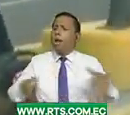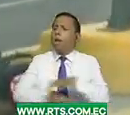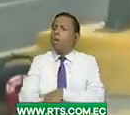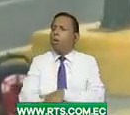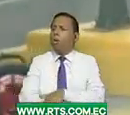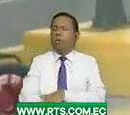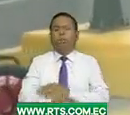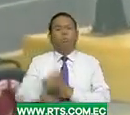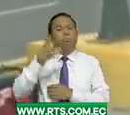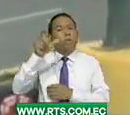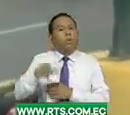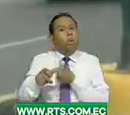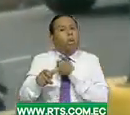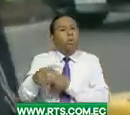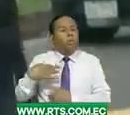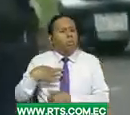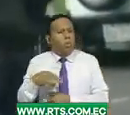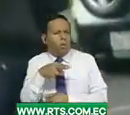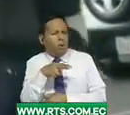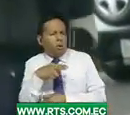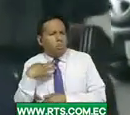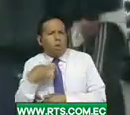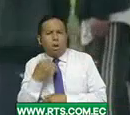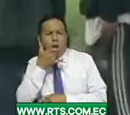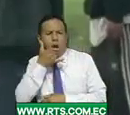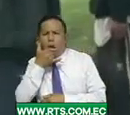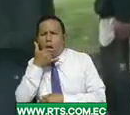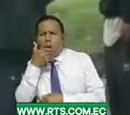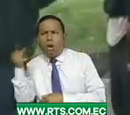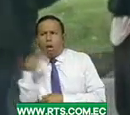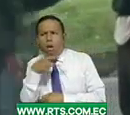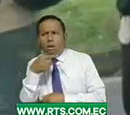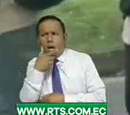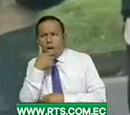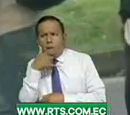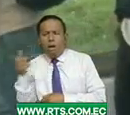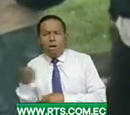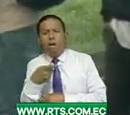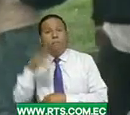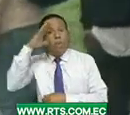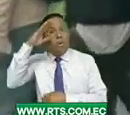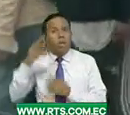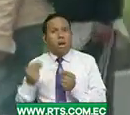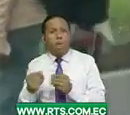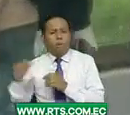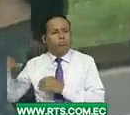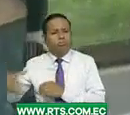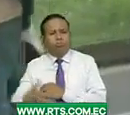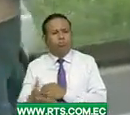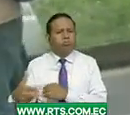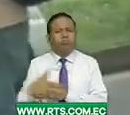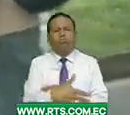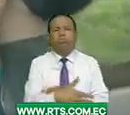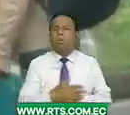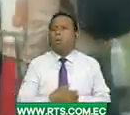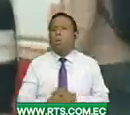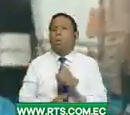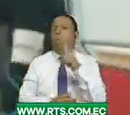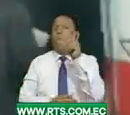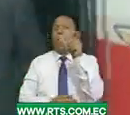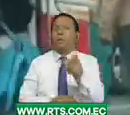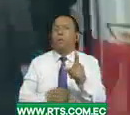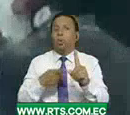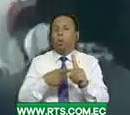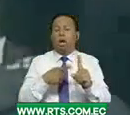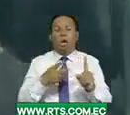al EQ911, desde donde coordinaron la emergencia. En medio del altercado, uno de los extranjeros intentó arrebatar el celular